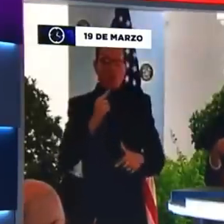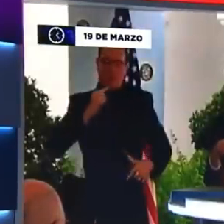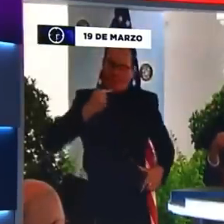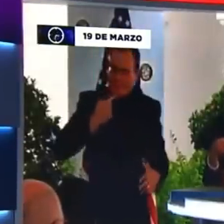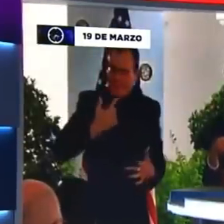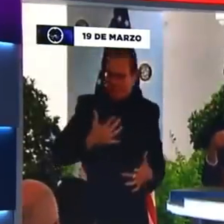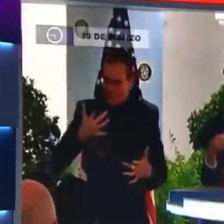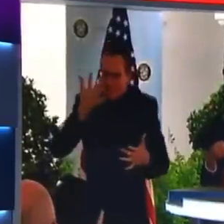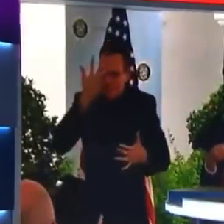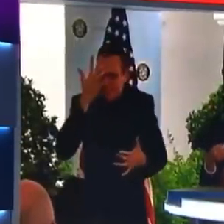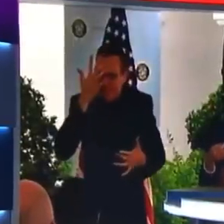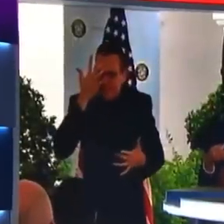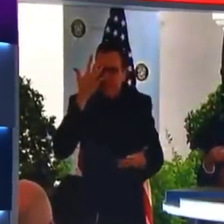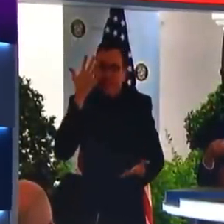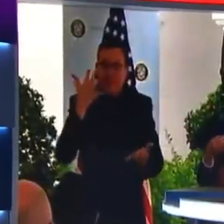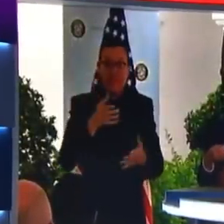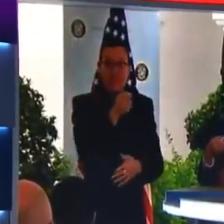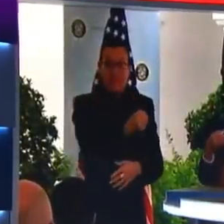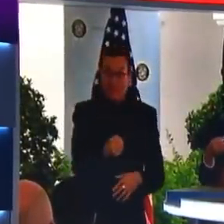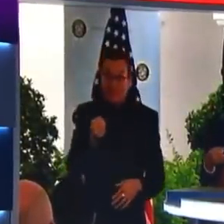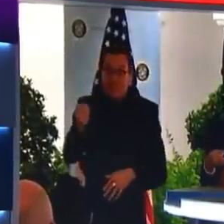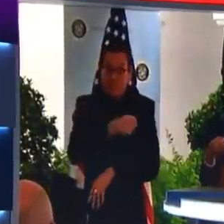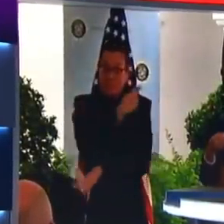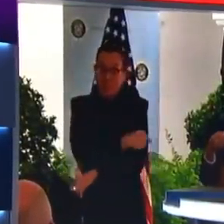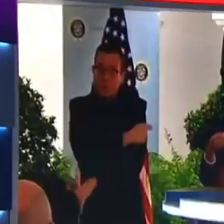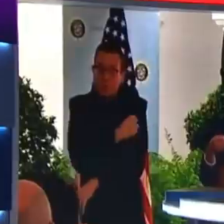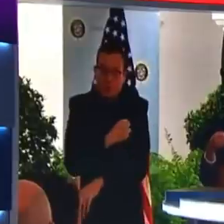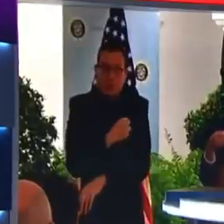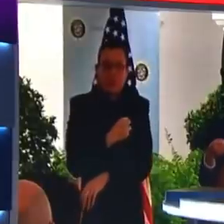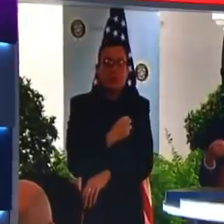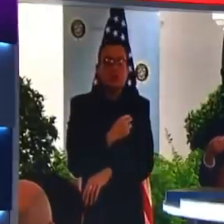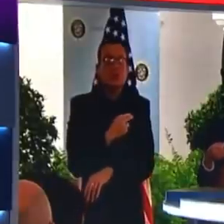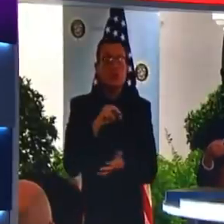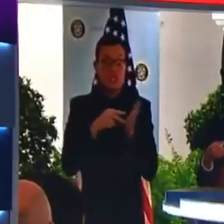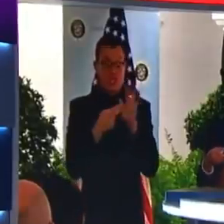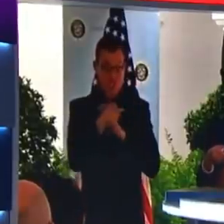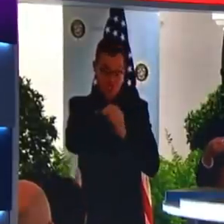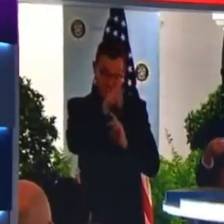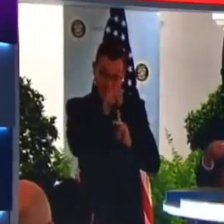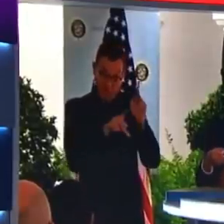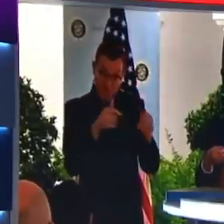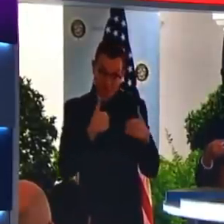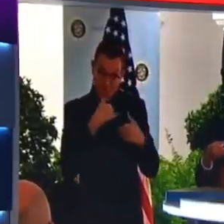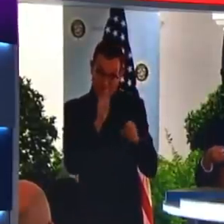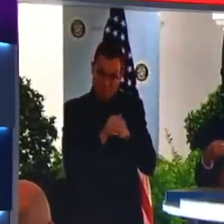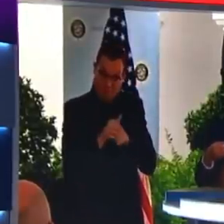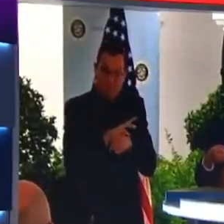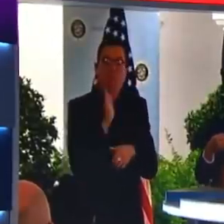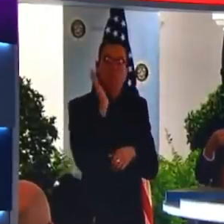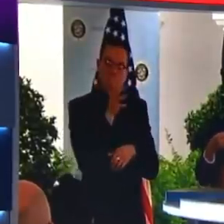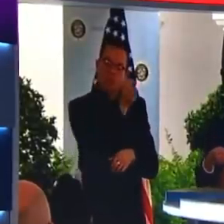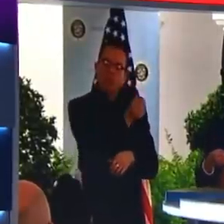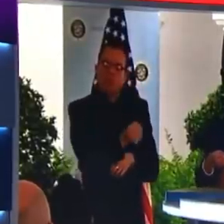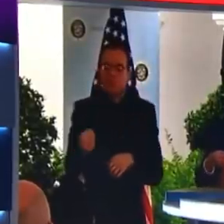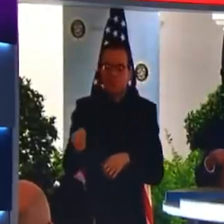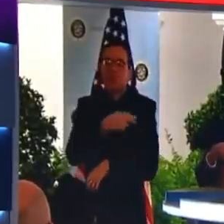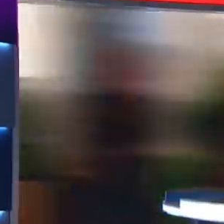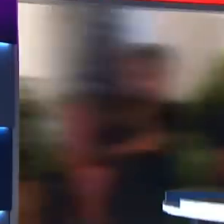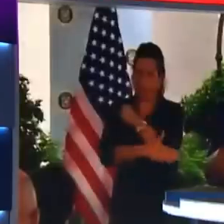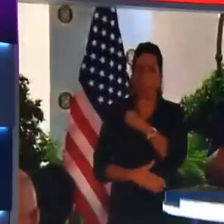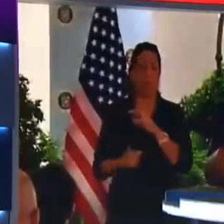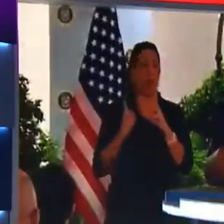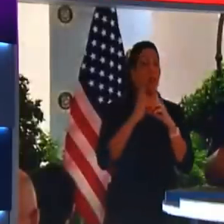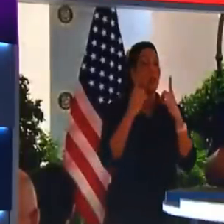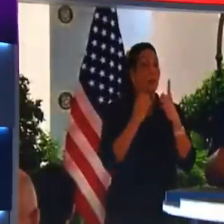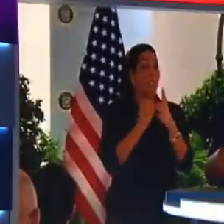tiempo en el que hemos aprendido a vivir con mascarillas y a guardar distancias. Las cosas que se cumplieron, las